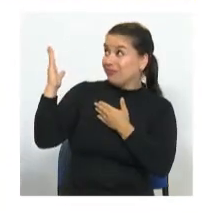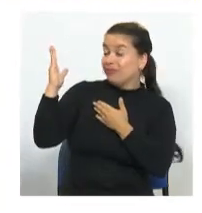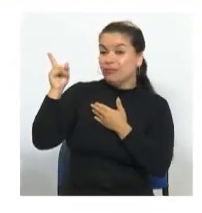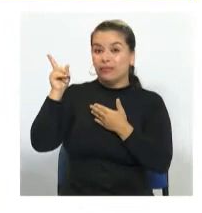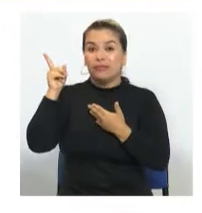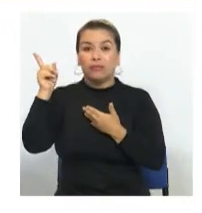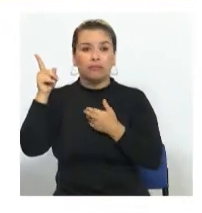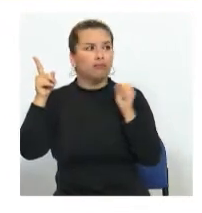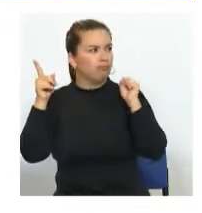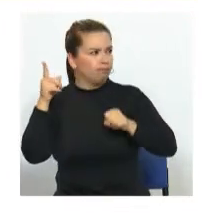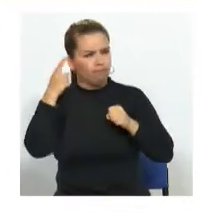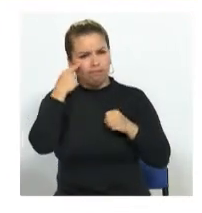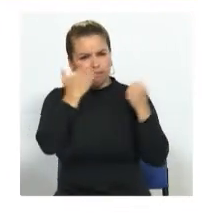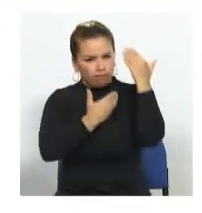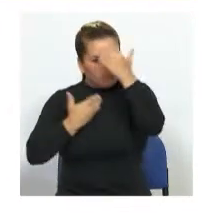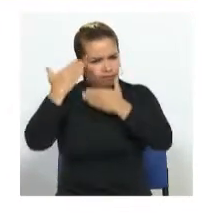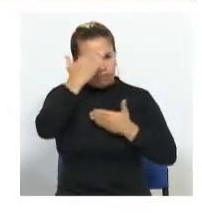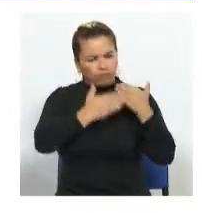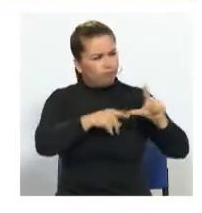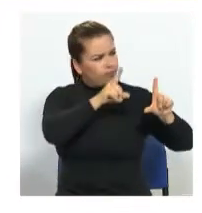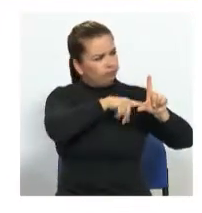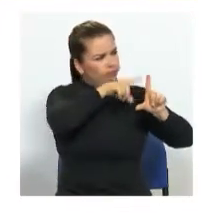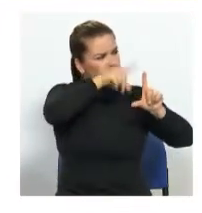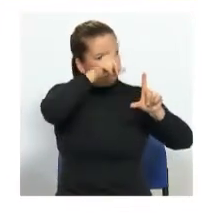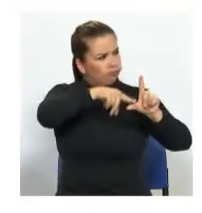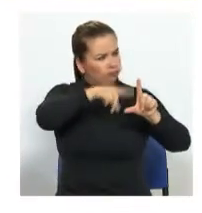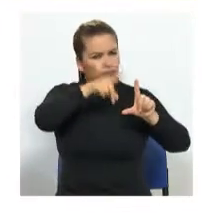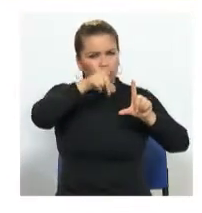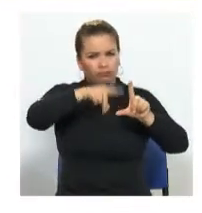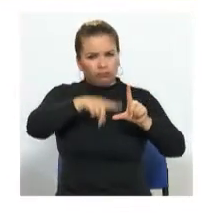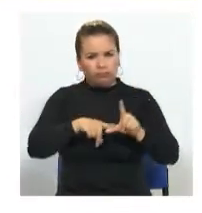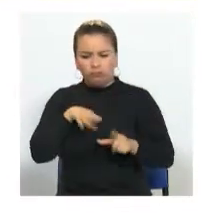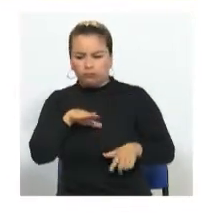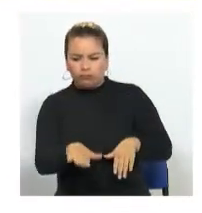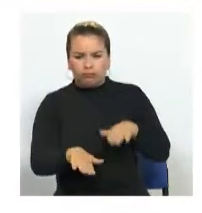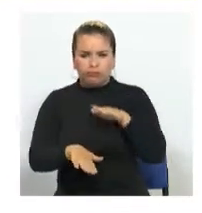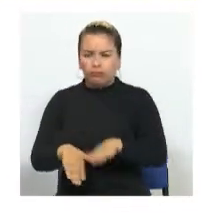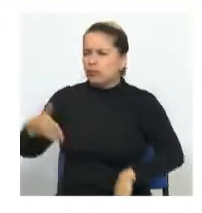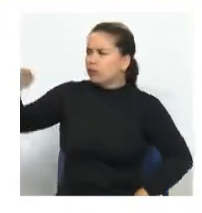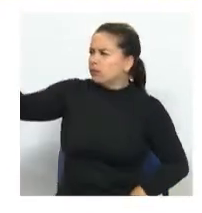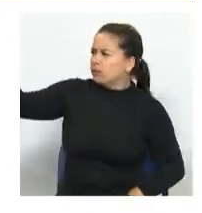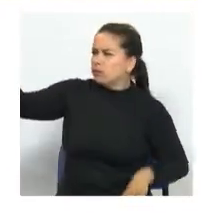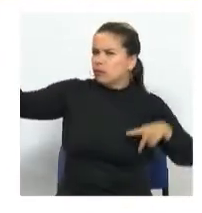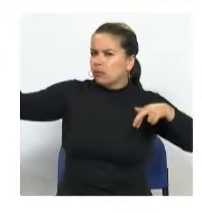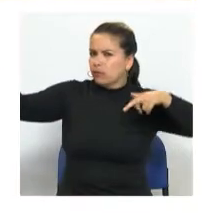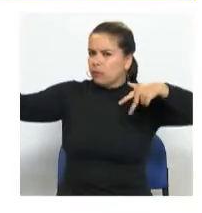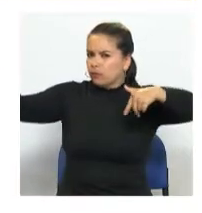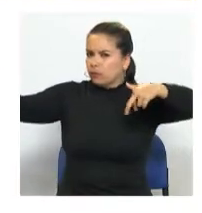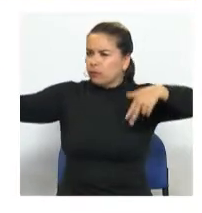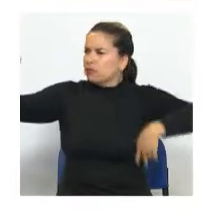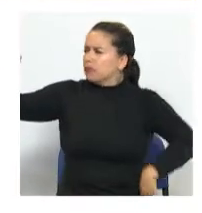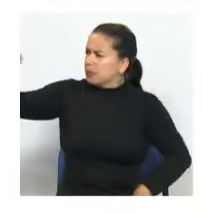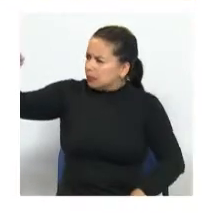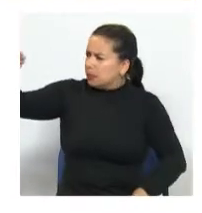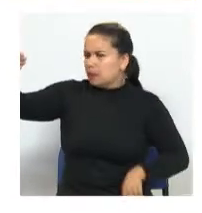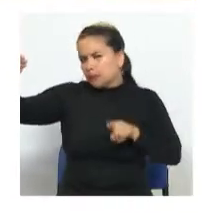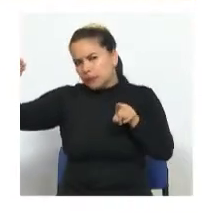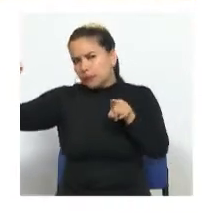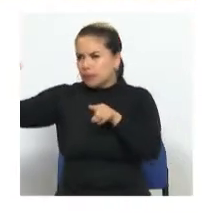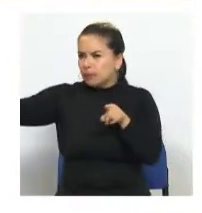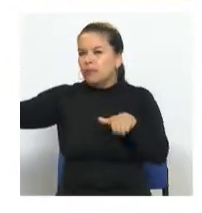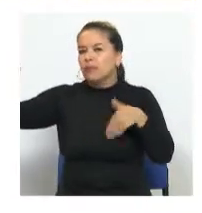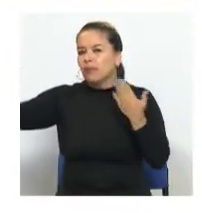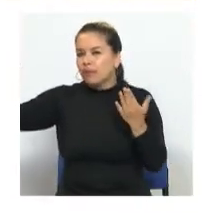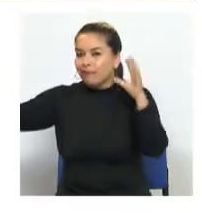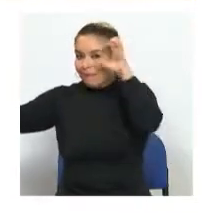evaluar el electrocardiograma durante la realización del ejercicio. Esto me permite establecer si la persona tiene